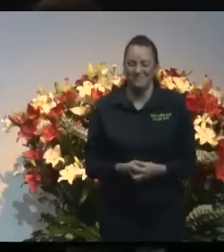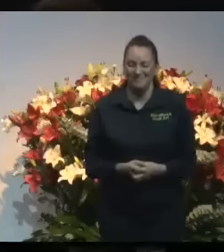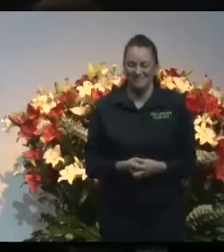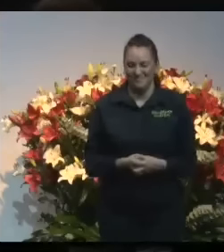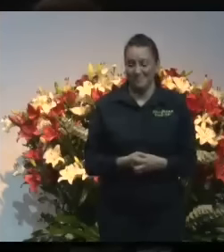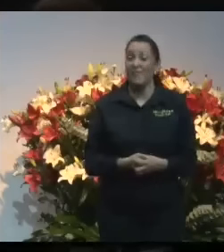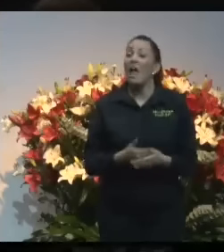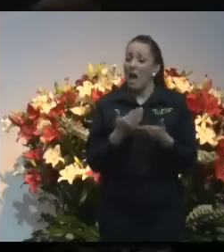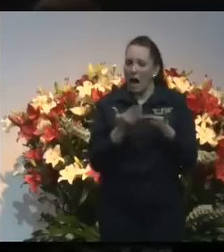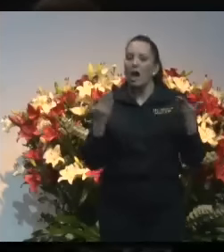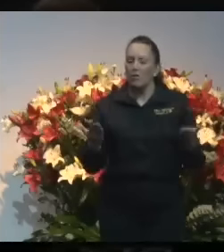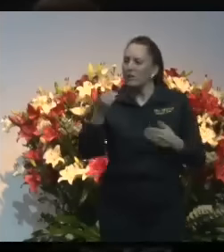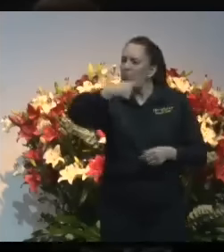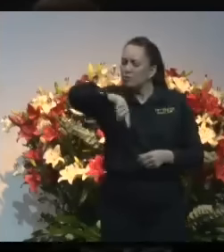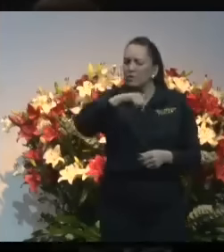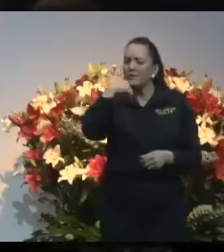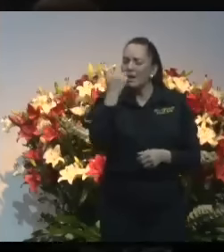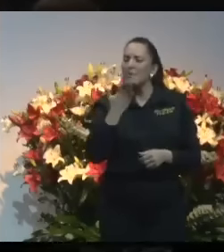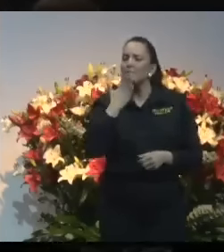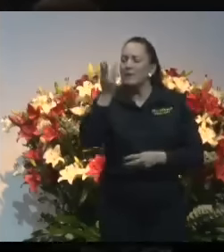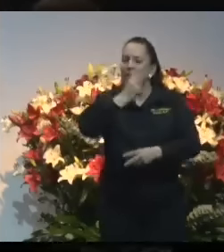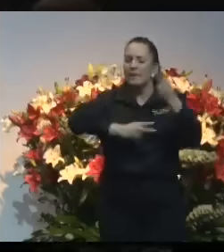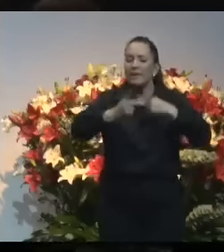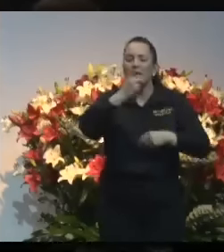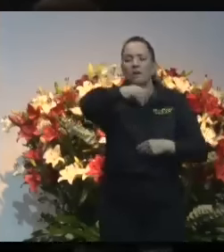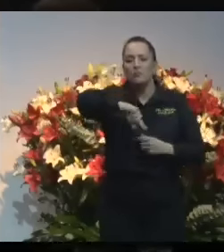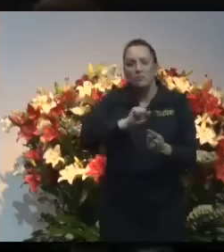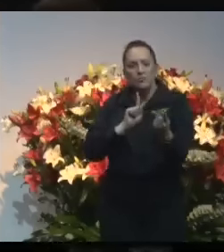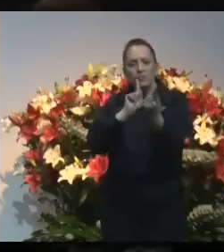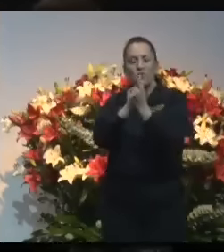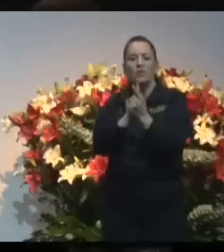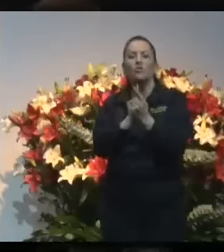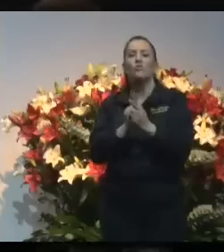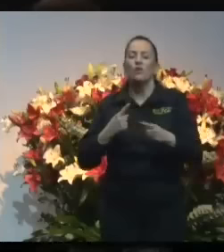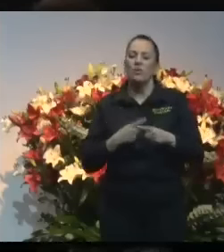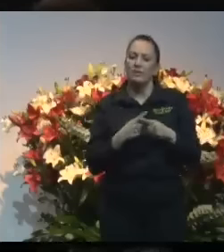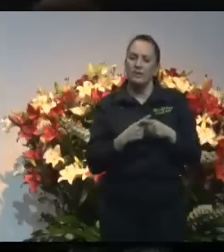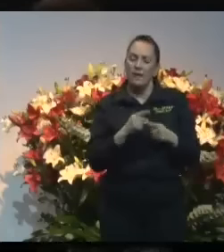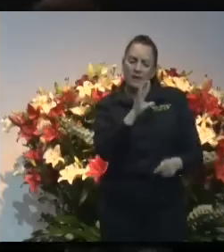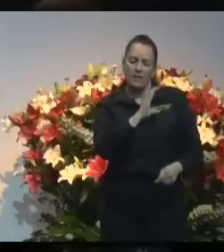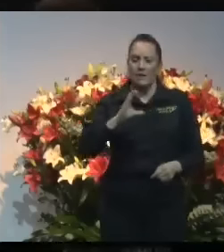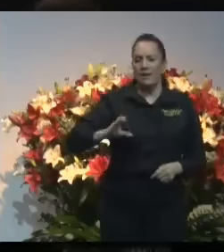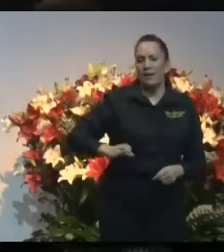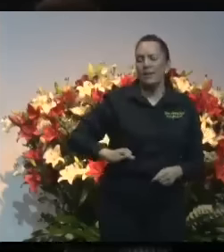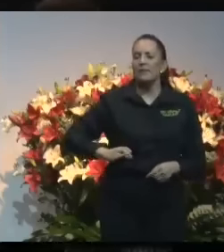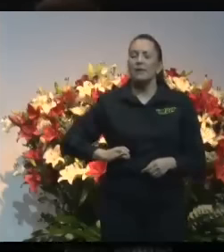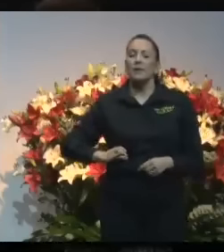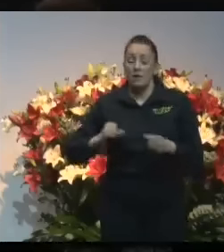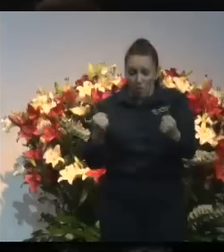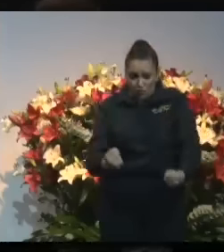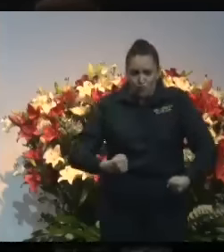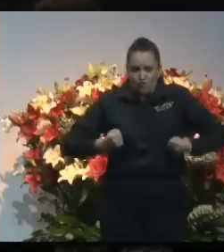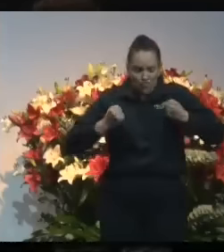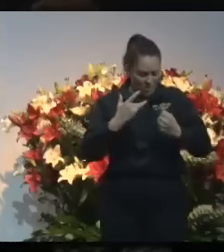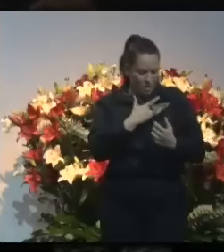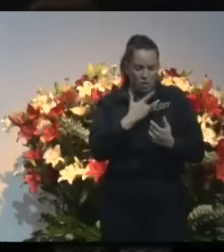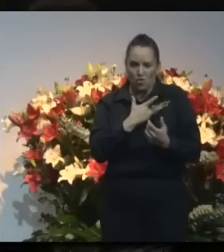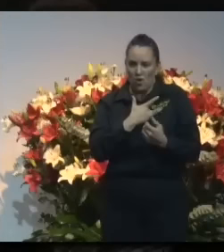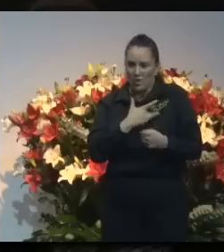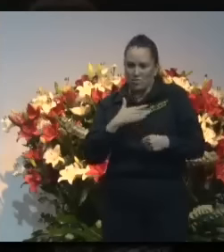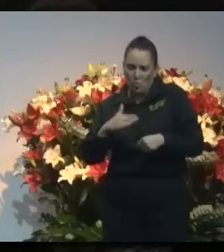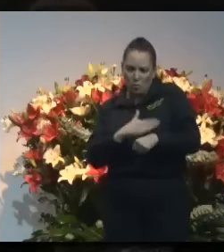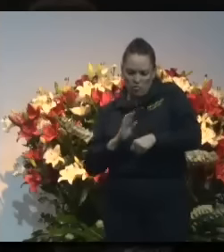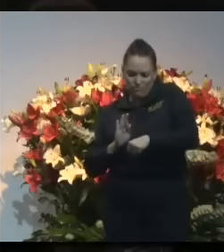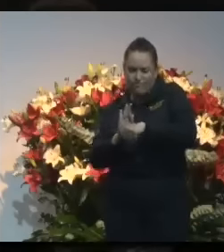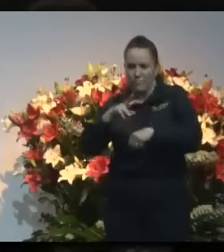Ahora sí, le damos la bienvenida a nuestro encuentro con Xochitl Gálvez Ruiz, candidata de la coalición Fuerza y Corazón por México a